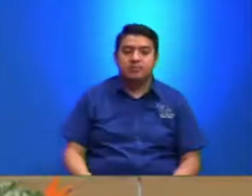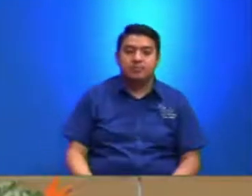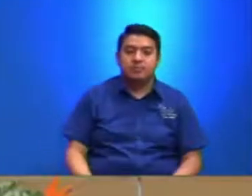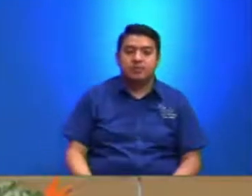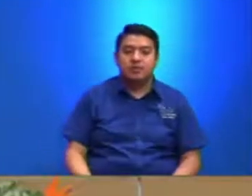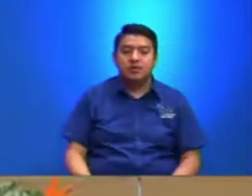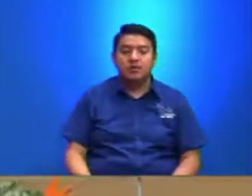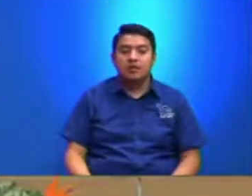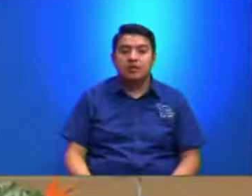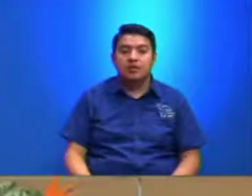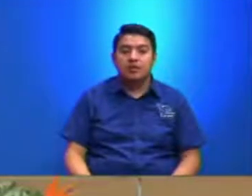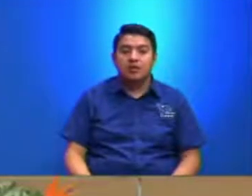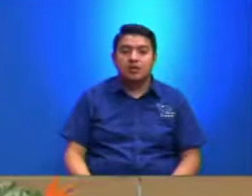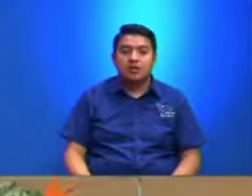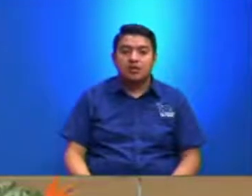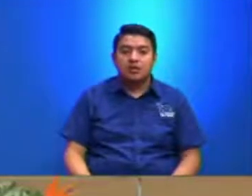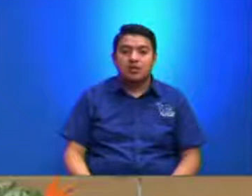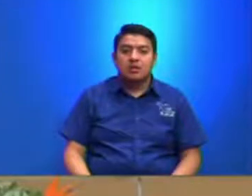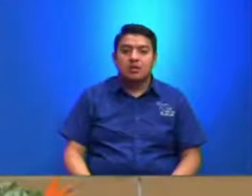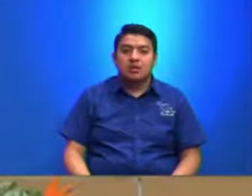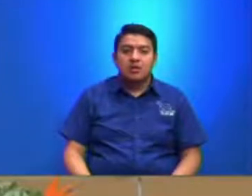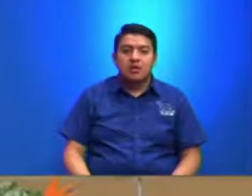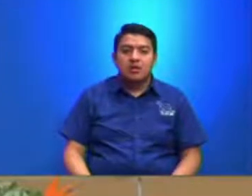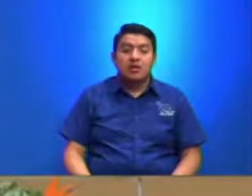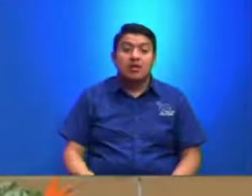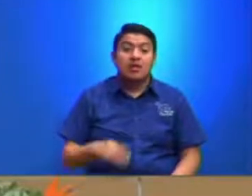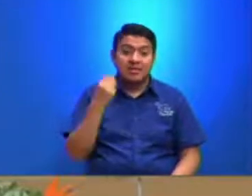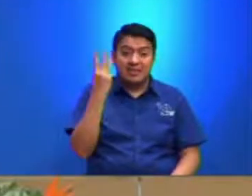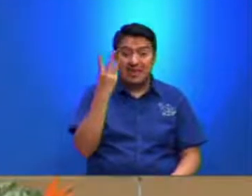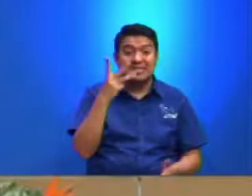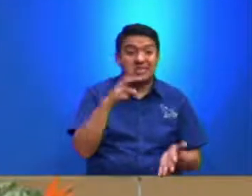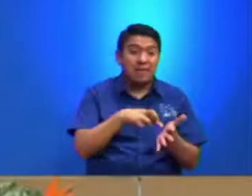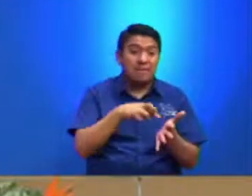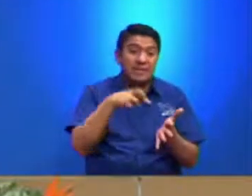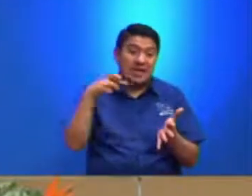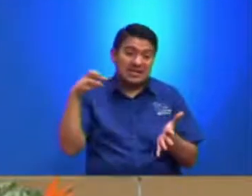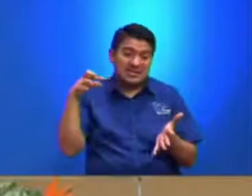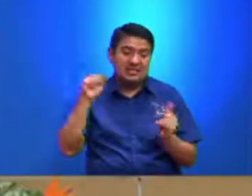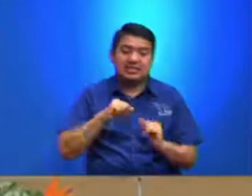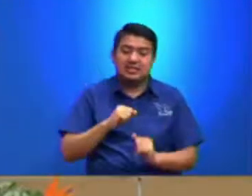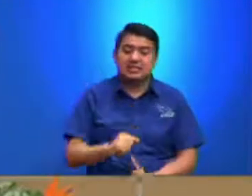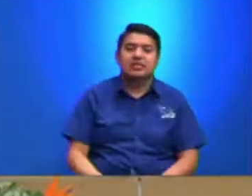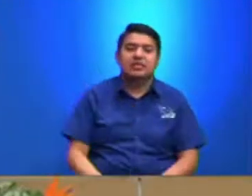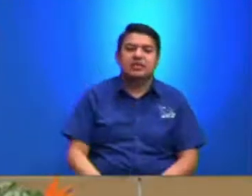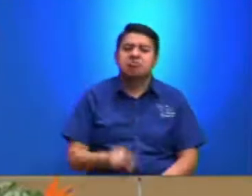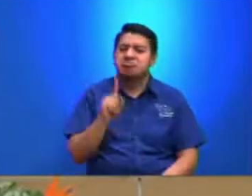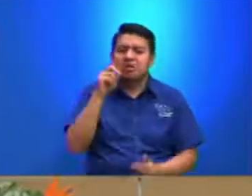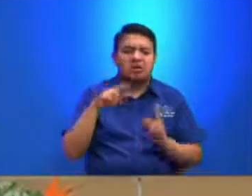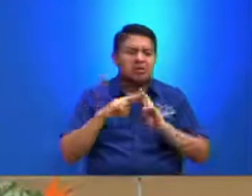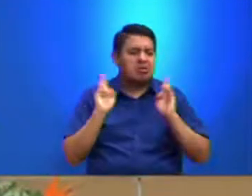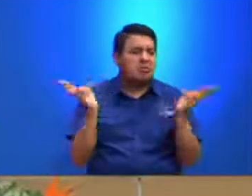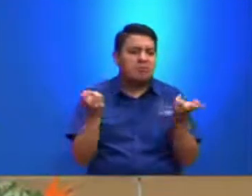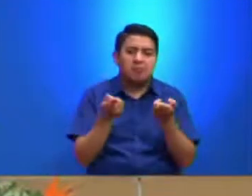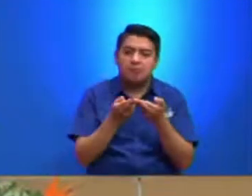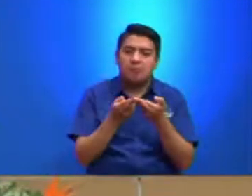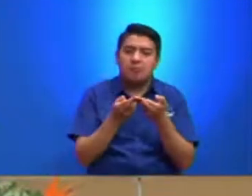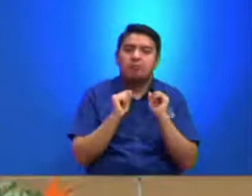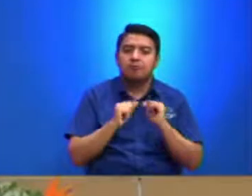China, ni la India. Y esos son los tres países que contaminan más todo el planeta.